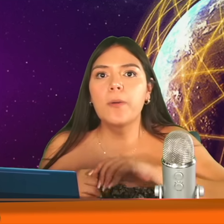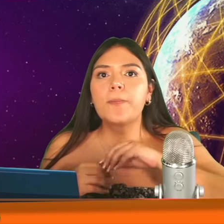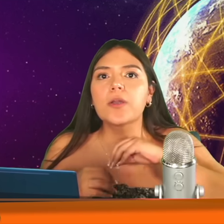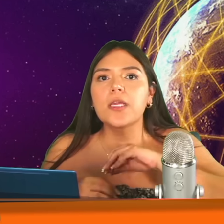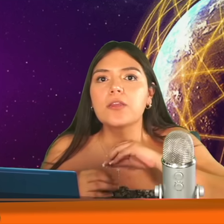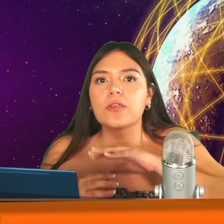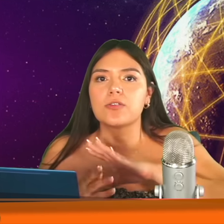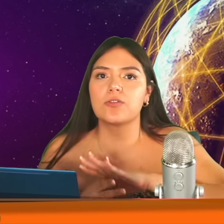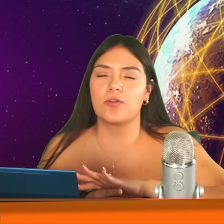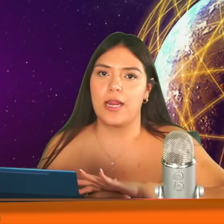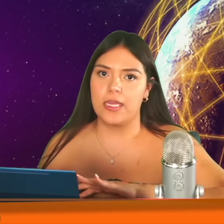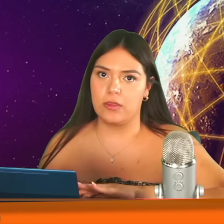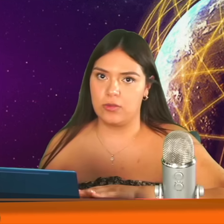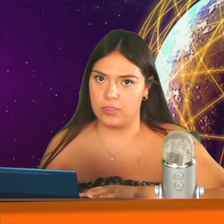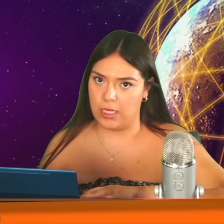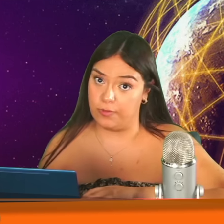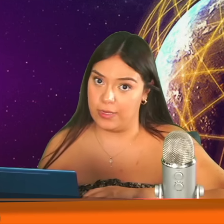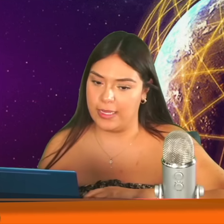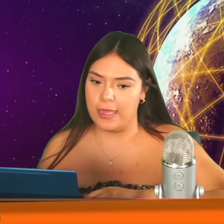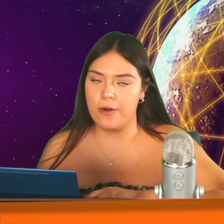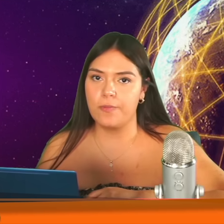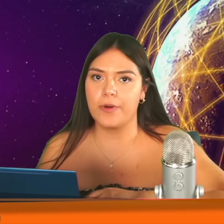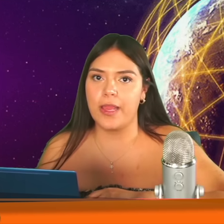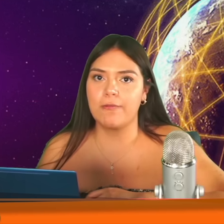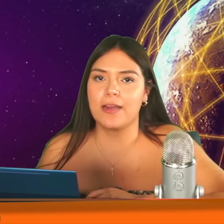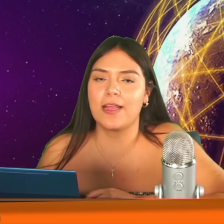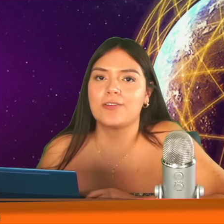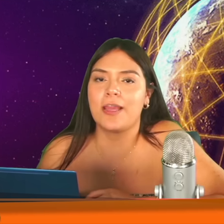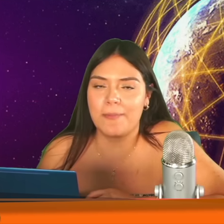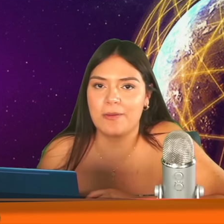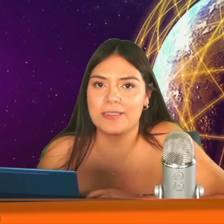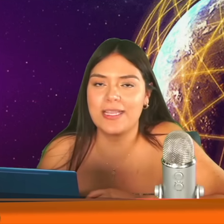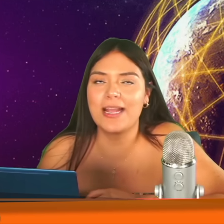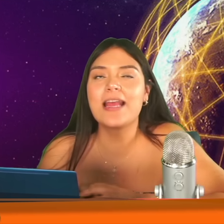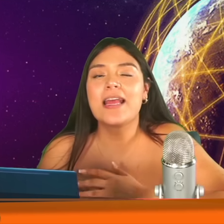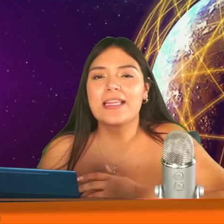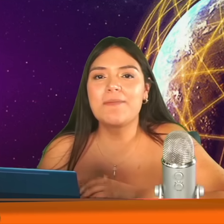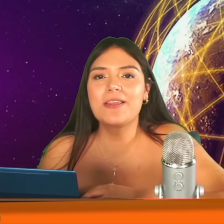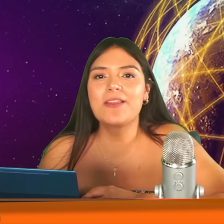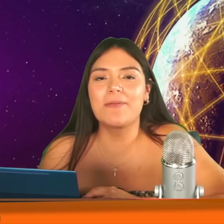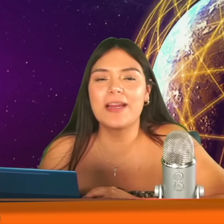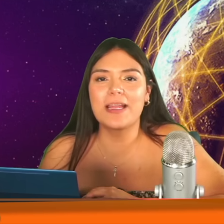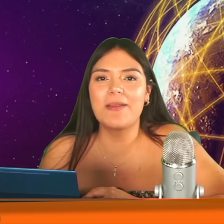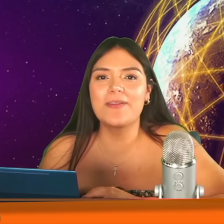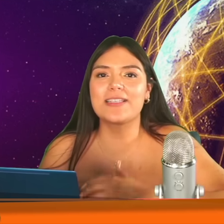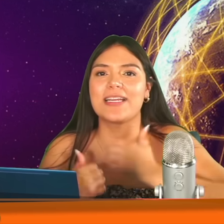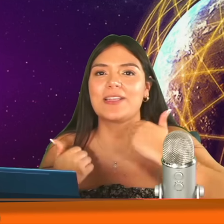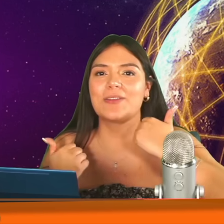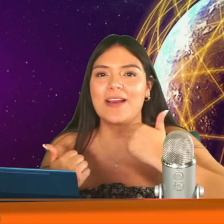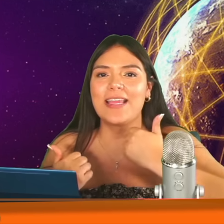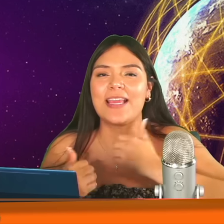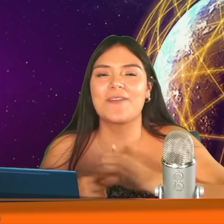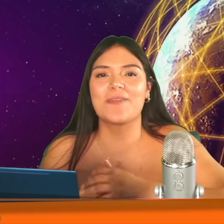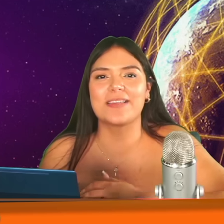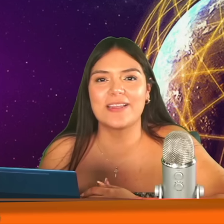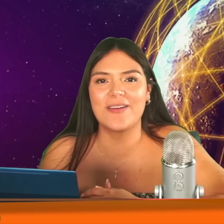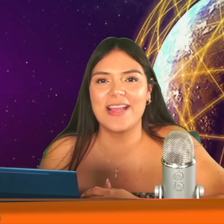un poquito de esos dolaritos que pues le quedaron por ahí guardados en Banco Azteca? Te invito también a que me ayudes dejando tu